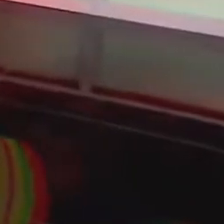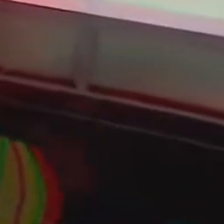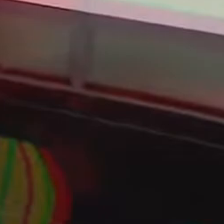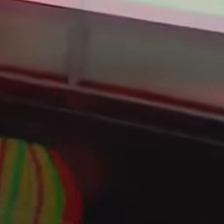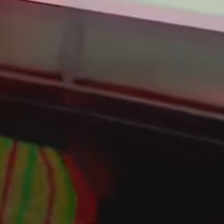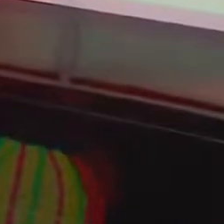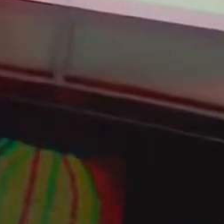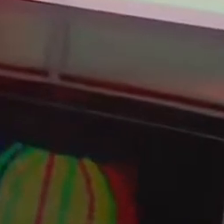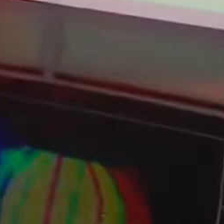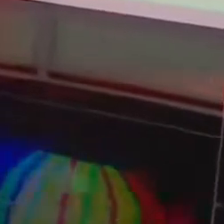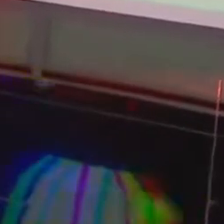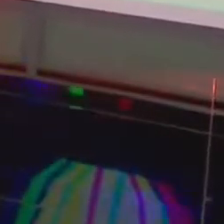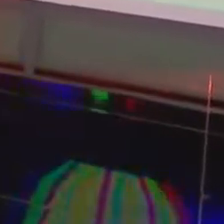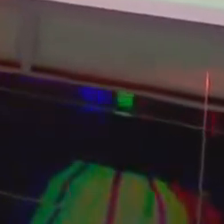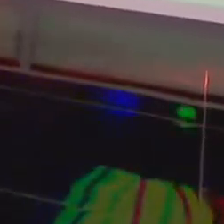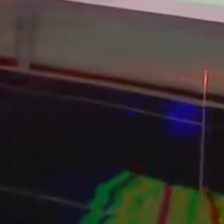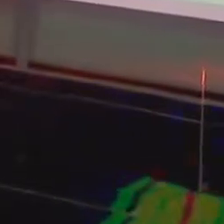lo reclama,